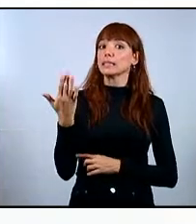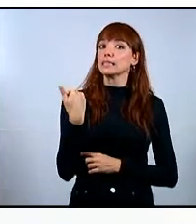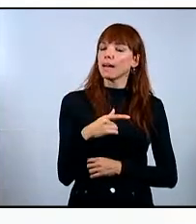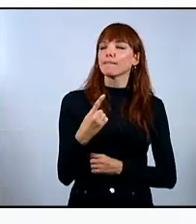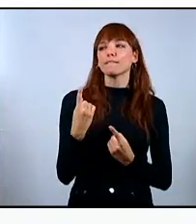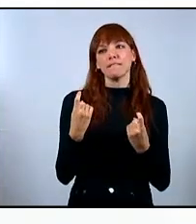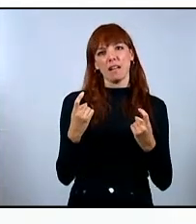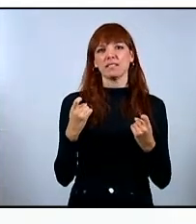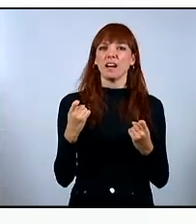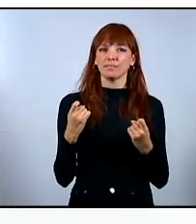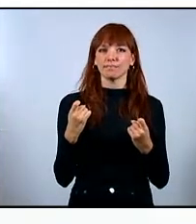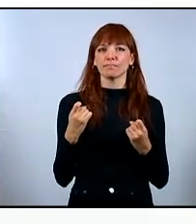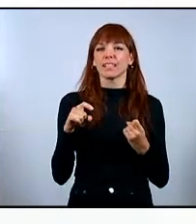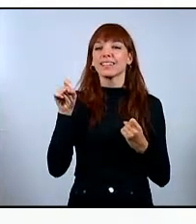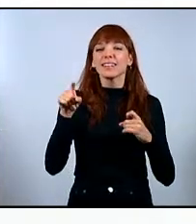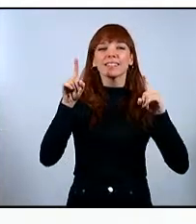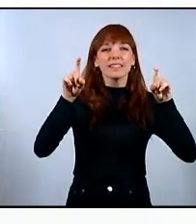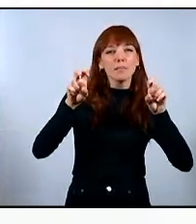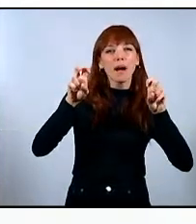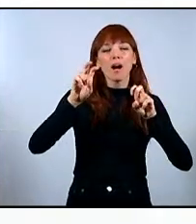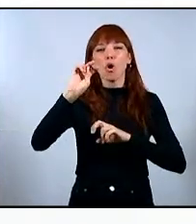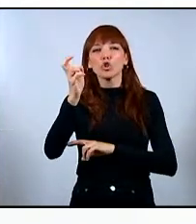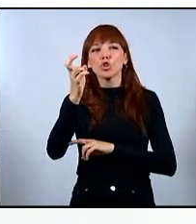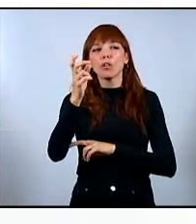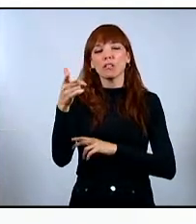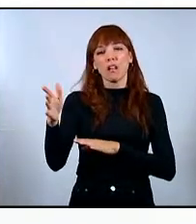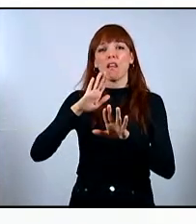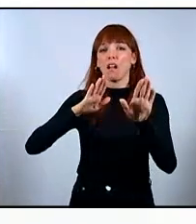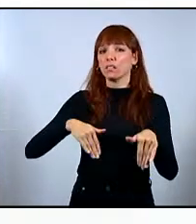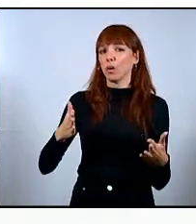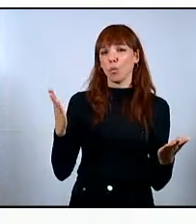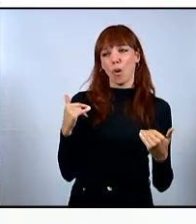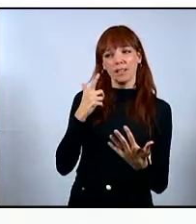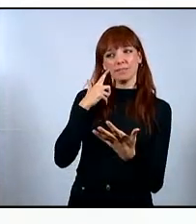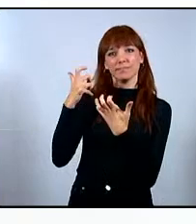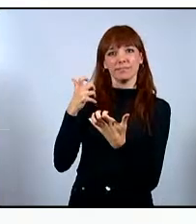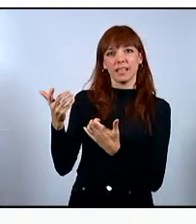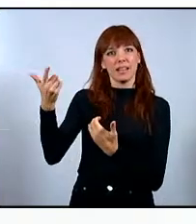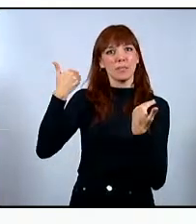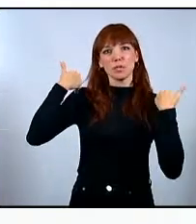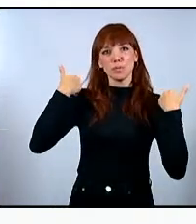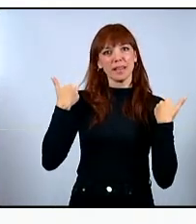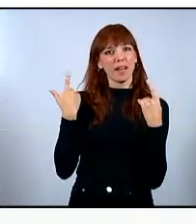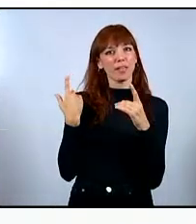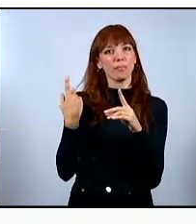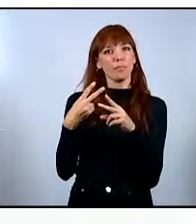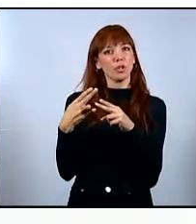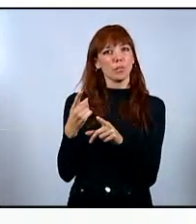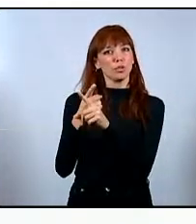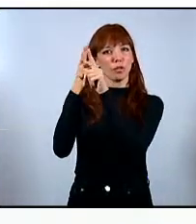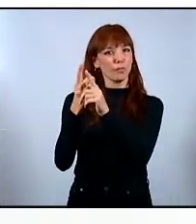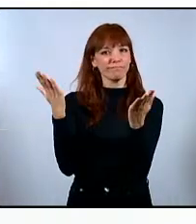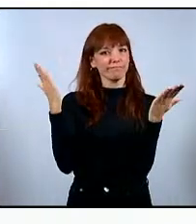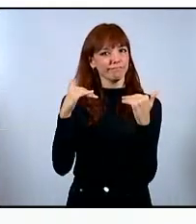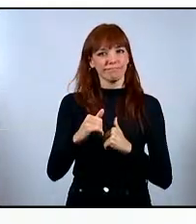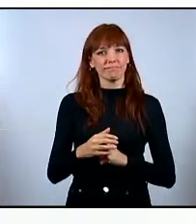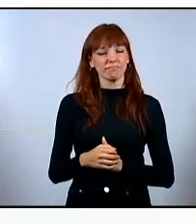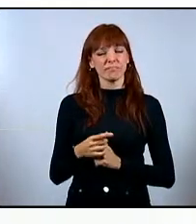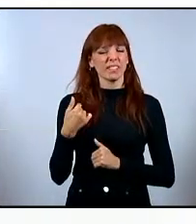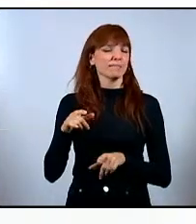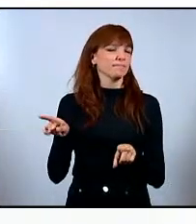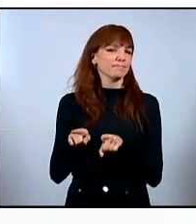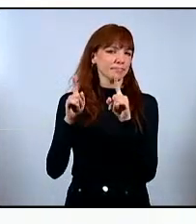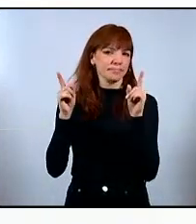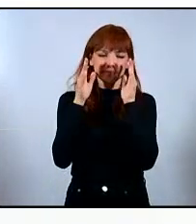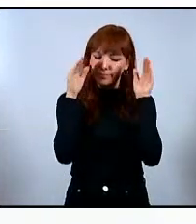menos en este y en otros temas lealtad y responsabilidad por parte de la oposición, pero ya les digo que no nos van a despistar de